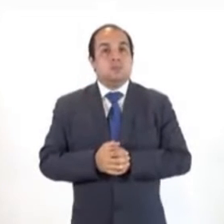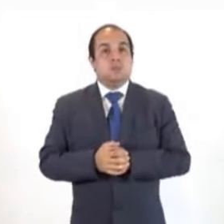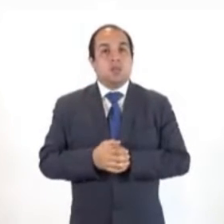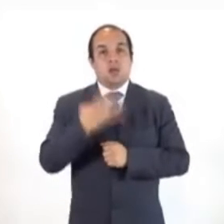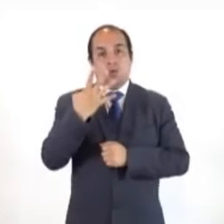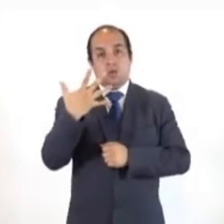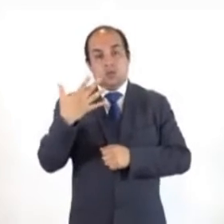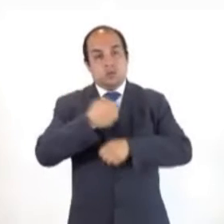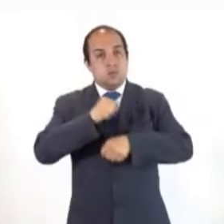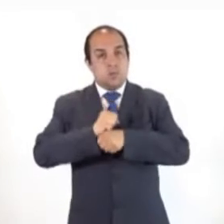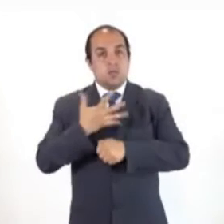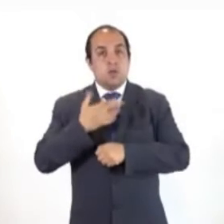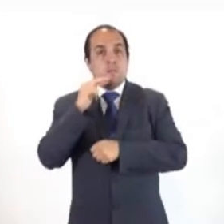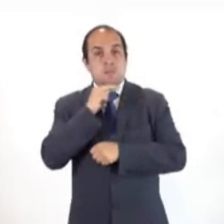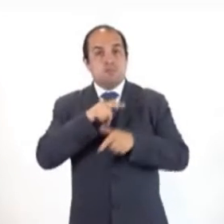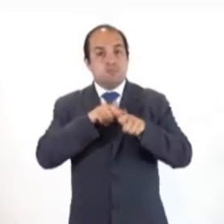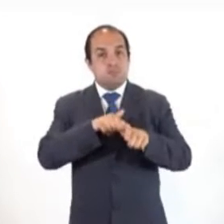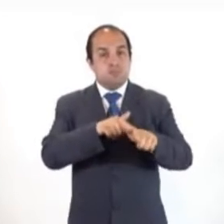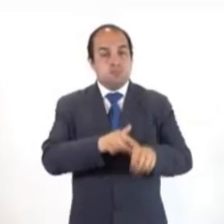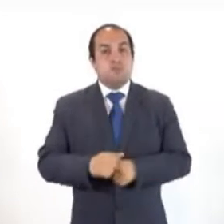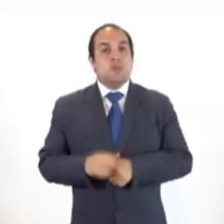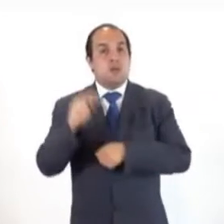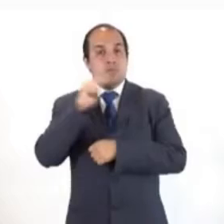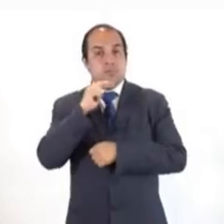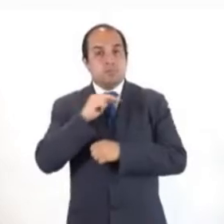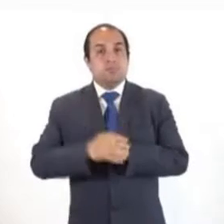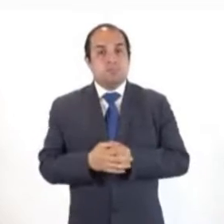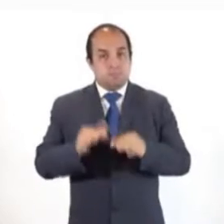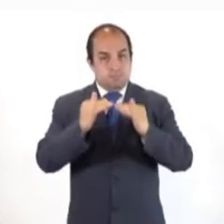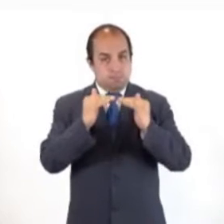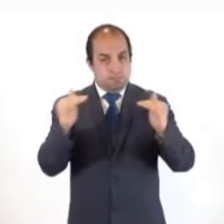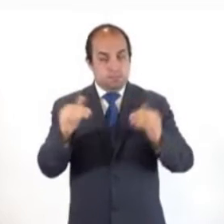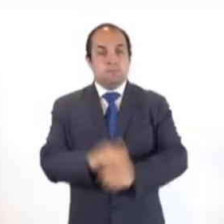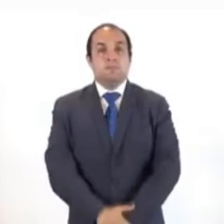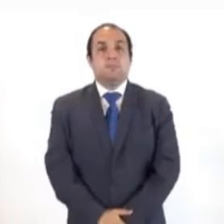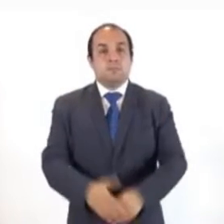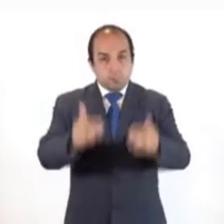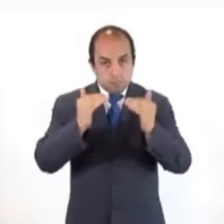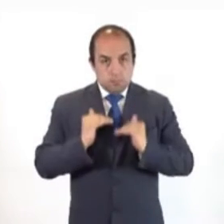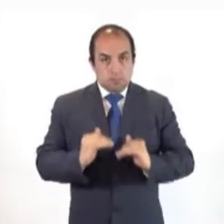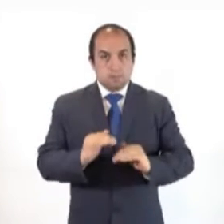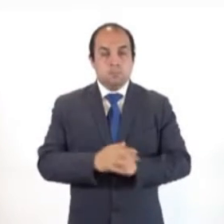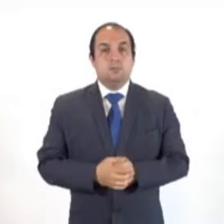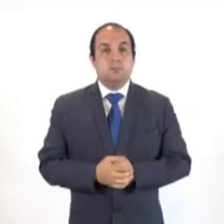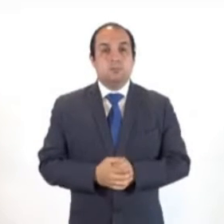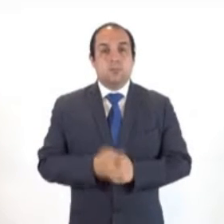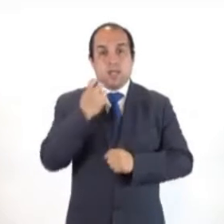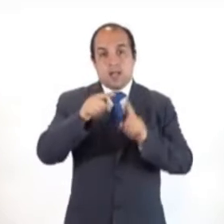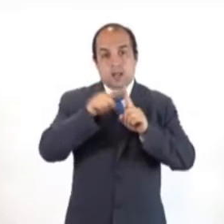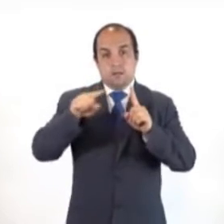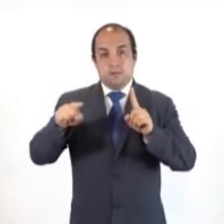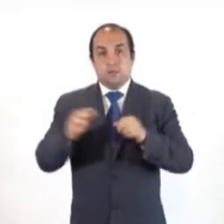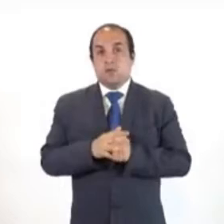5 semanas de una mejoría constante con una velocidad bastante estable. Siguiente. Y esta gráfica